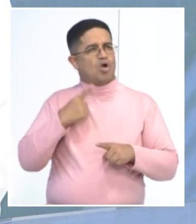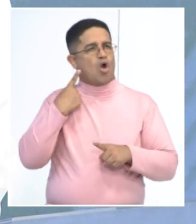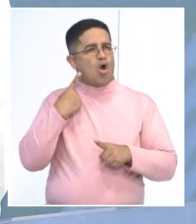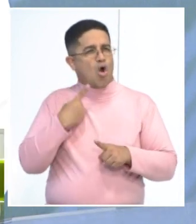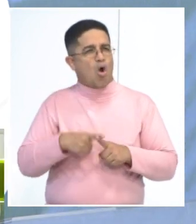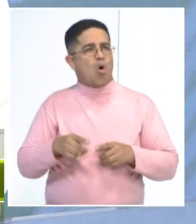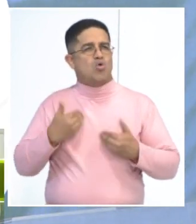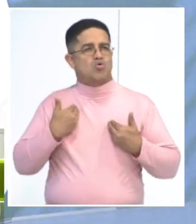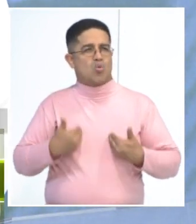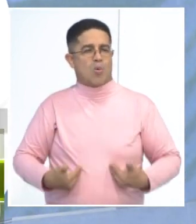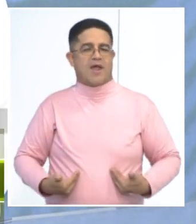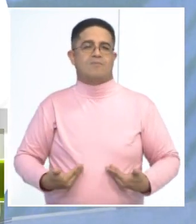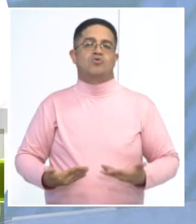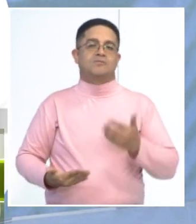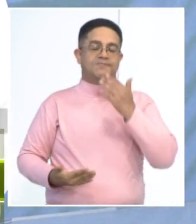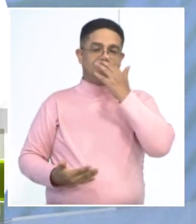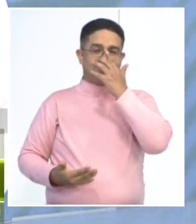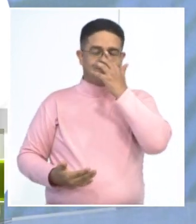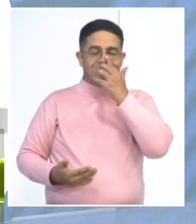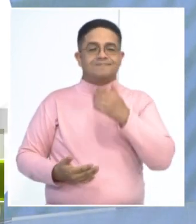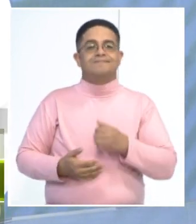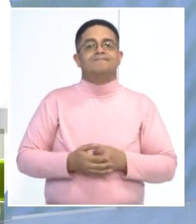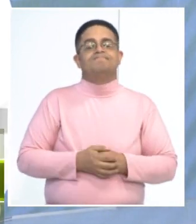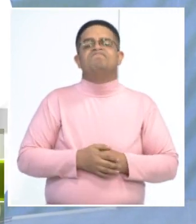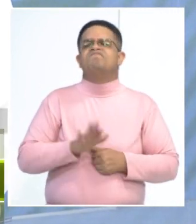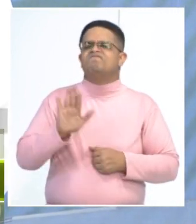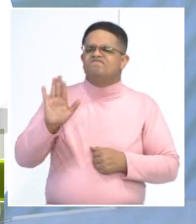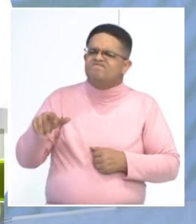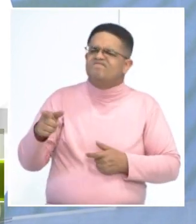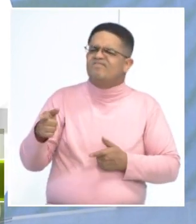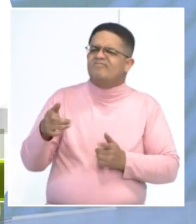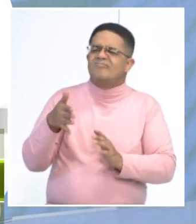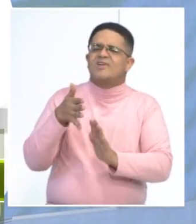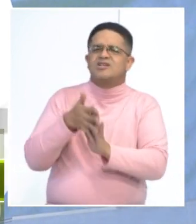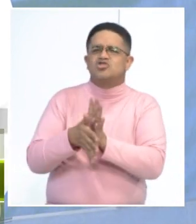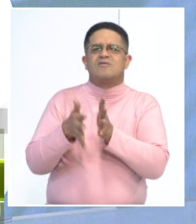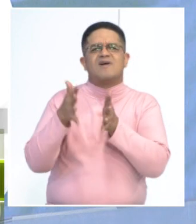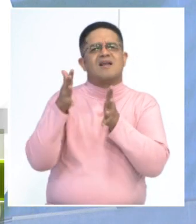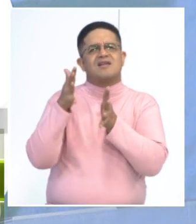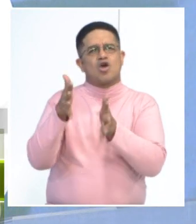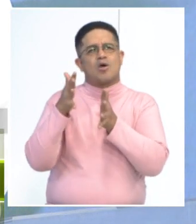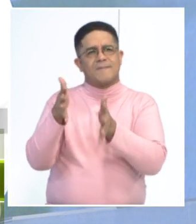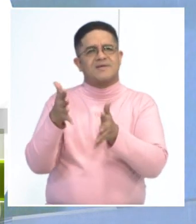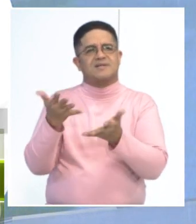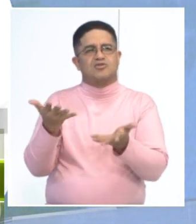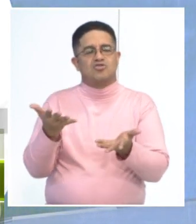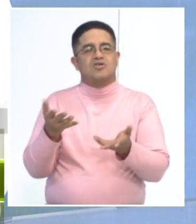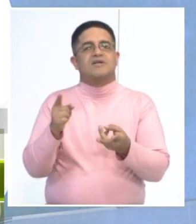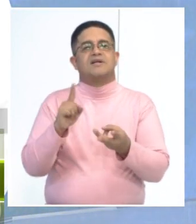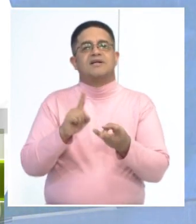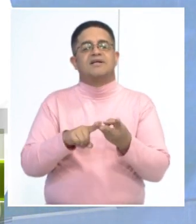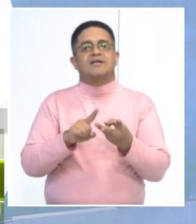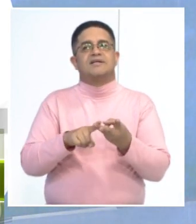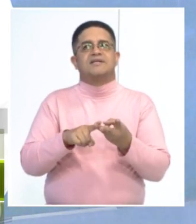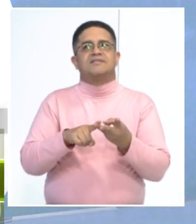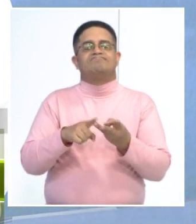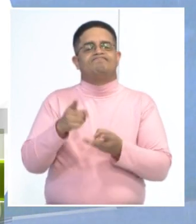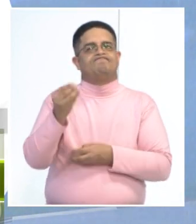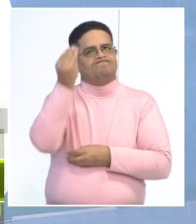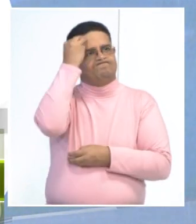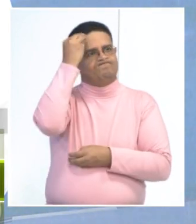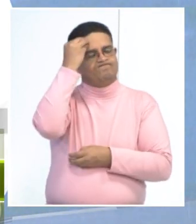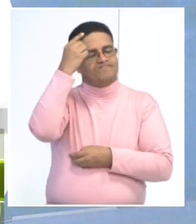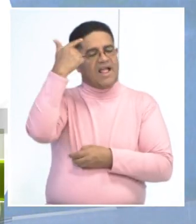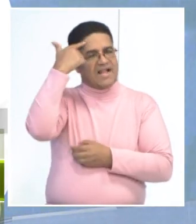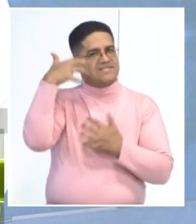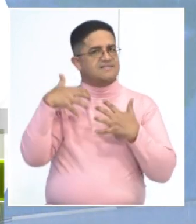cuerpo, entonces. Correcto, totalmente. Cuando hablamos de recomendaciones, nos dice, bueno, buscar y educar en nuestro cerebro para que